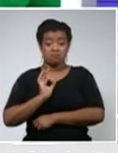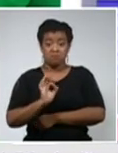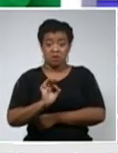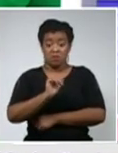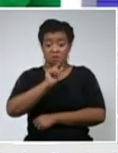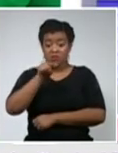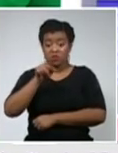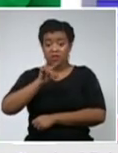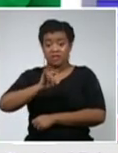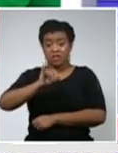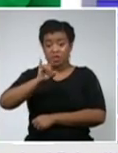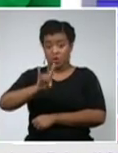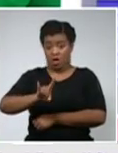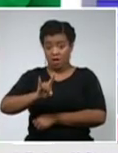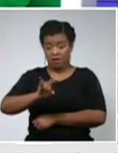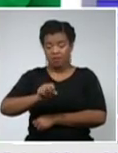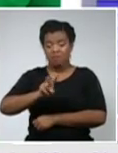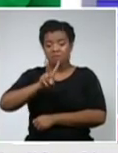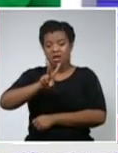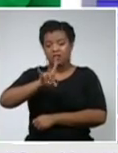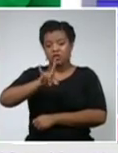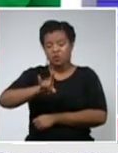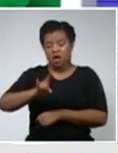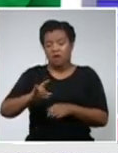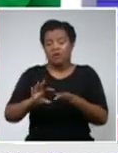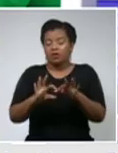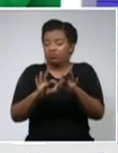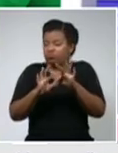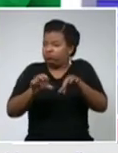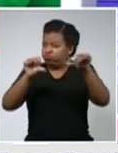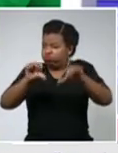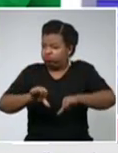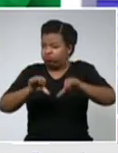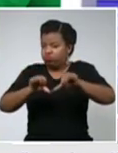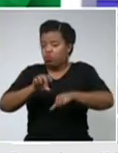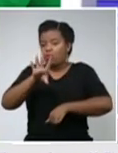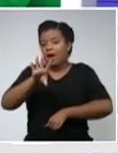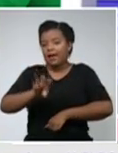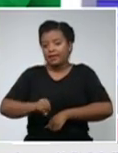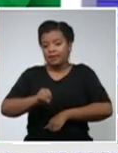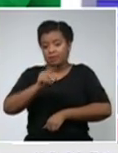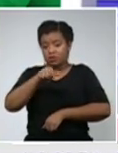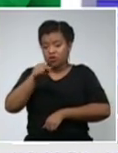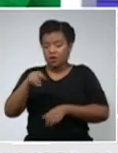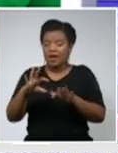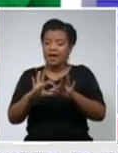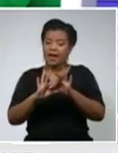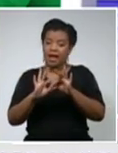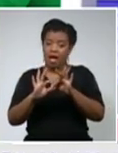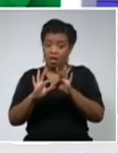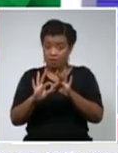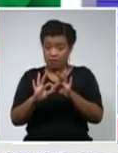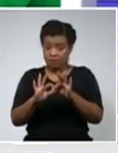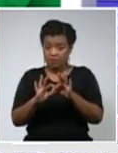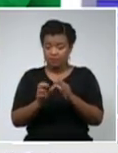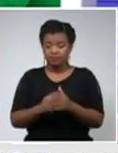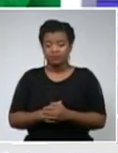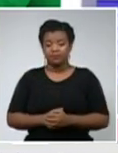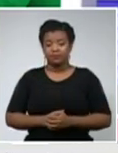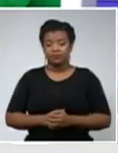69, 29 críticos y 40 graves. Y el cuadro